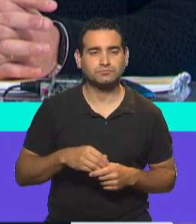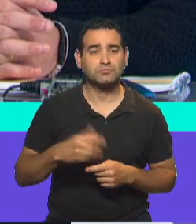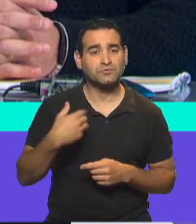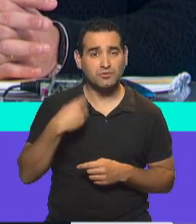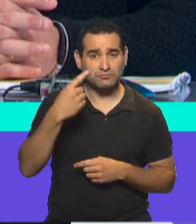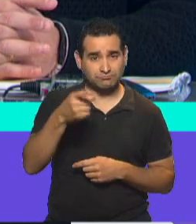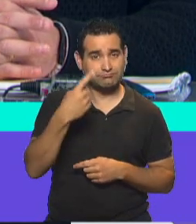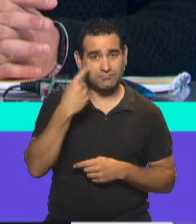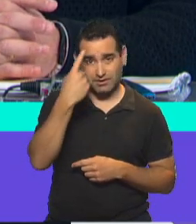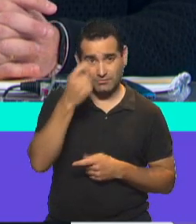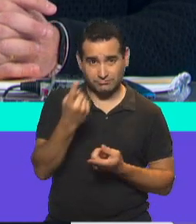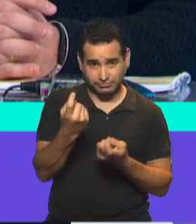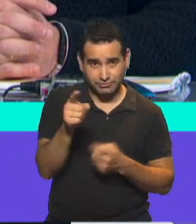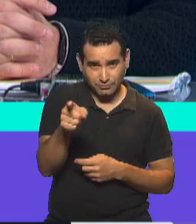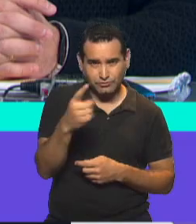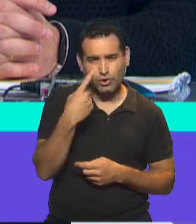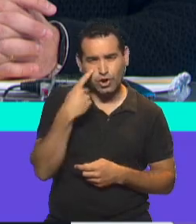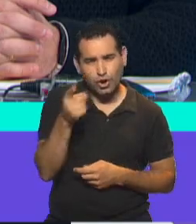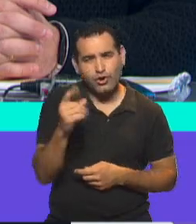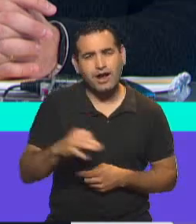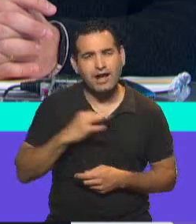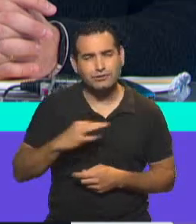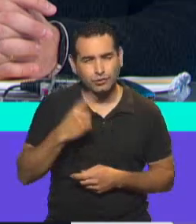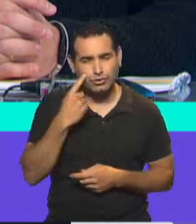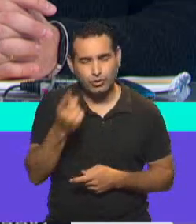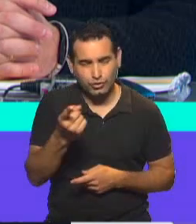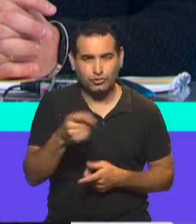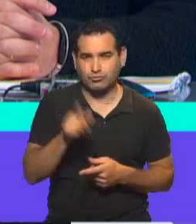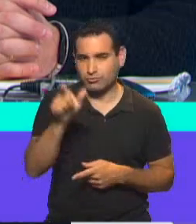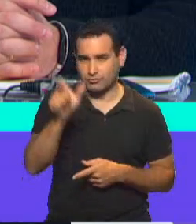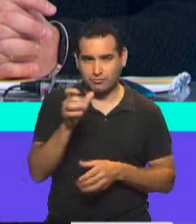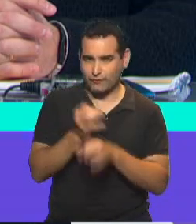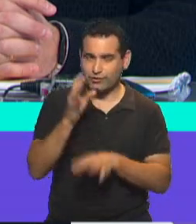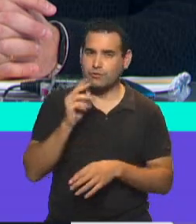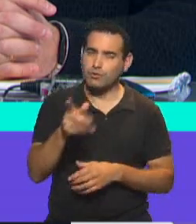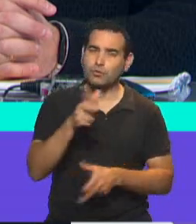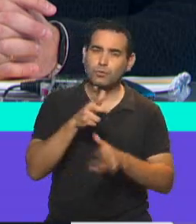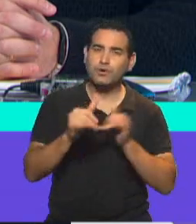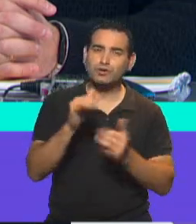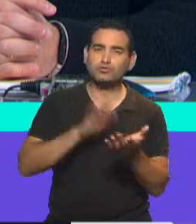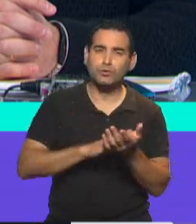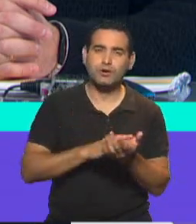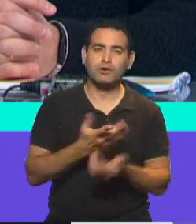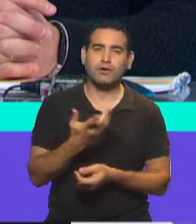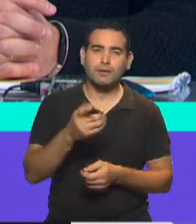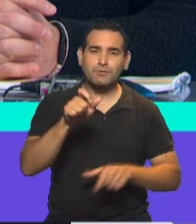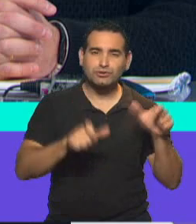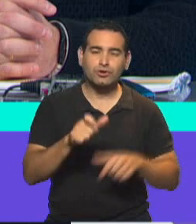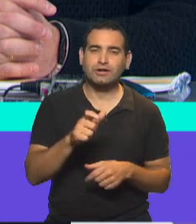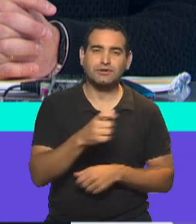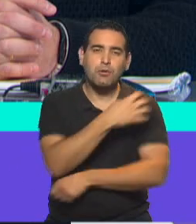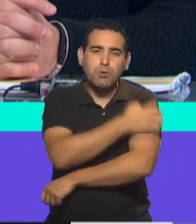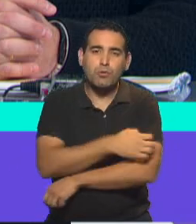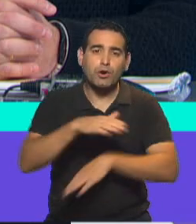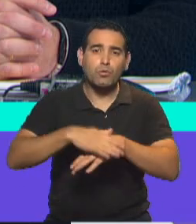aprendí de vos, como que te conozco hace años y como especialista, cuando hablabas de pobreza energética. Este concepto que tiene